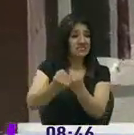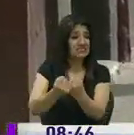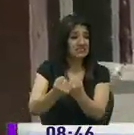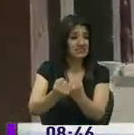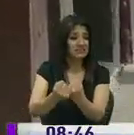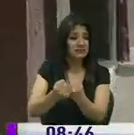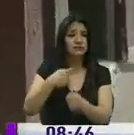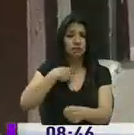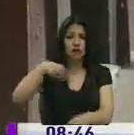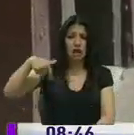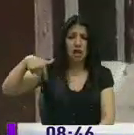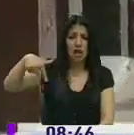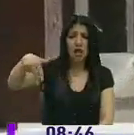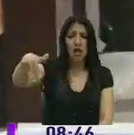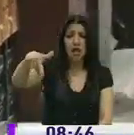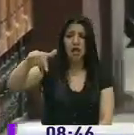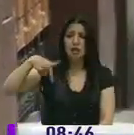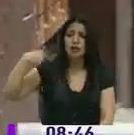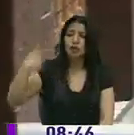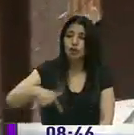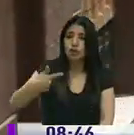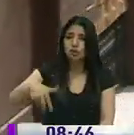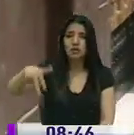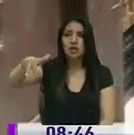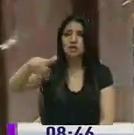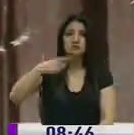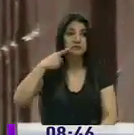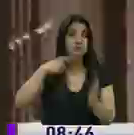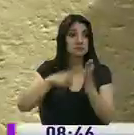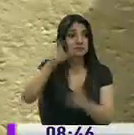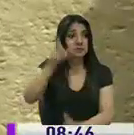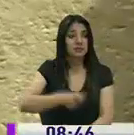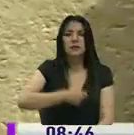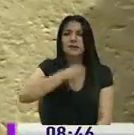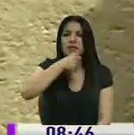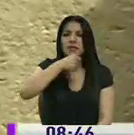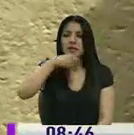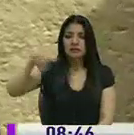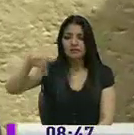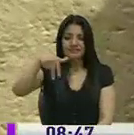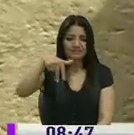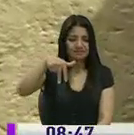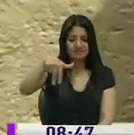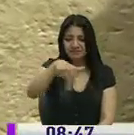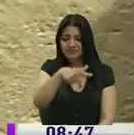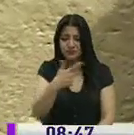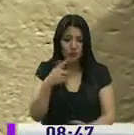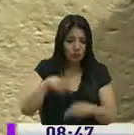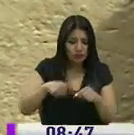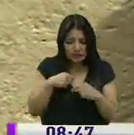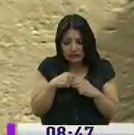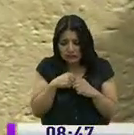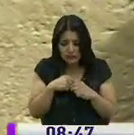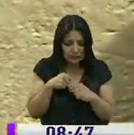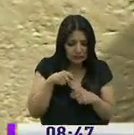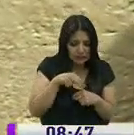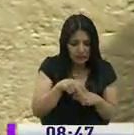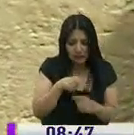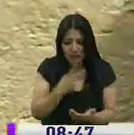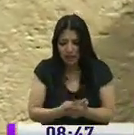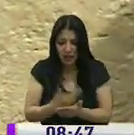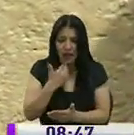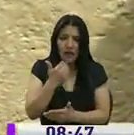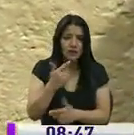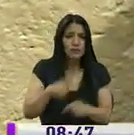circulamos todos los de la tercera edad entonces es molestoso porque a veces ya no se